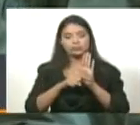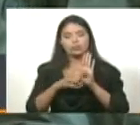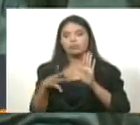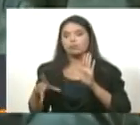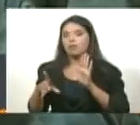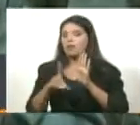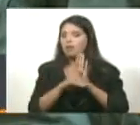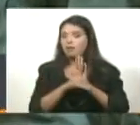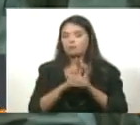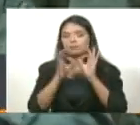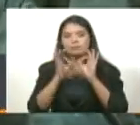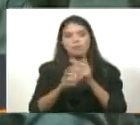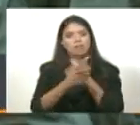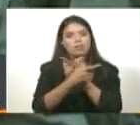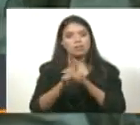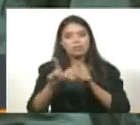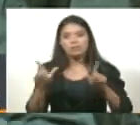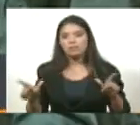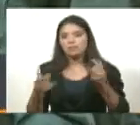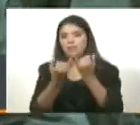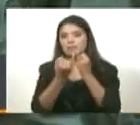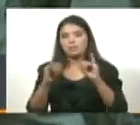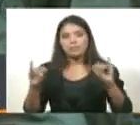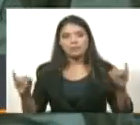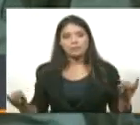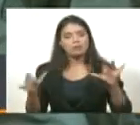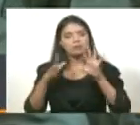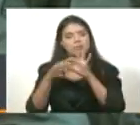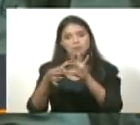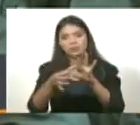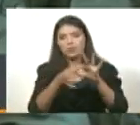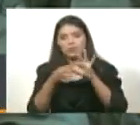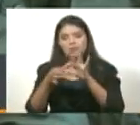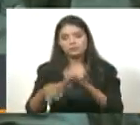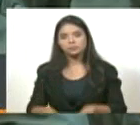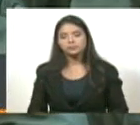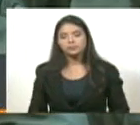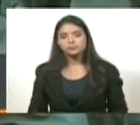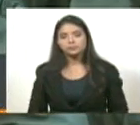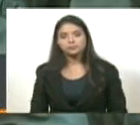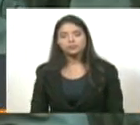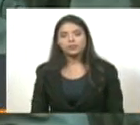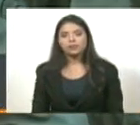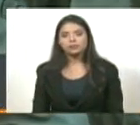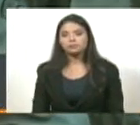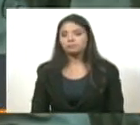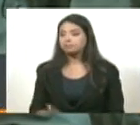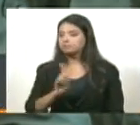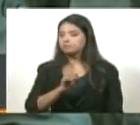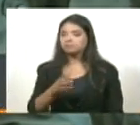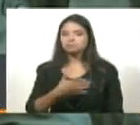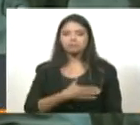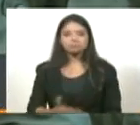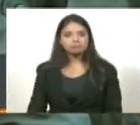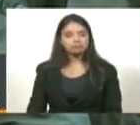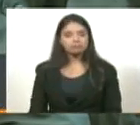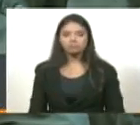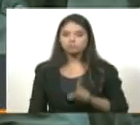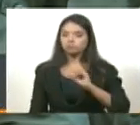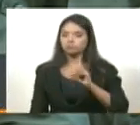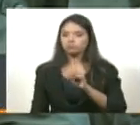derecho legítimo de ser libres, independientes y soberanos. No estamos dispuestos a ceder.